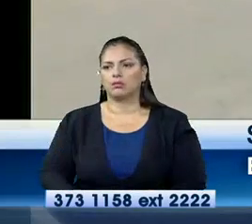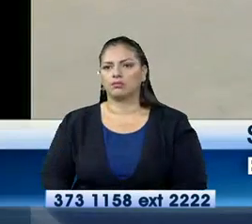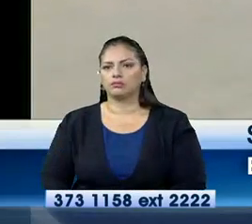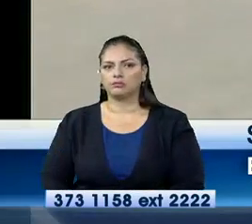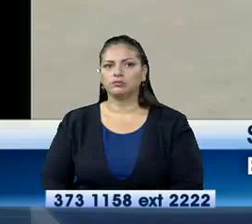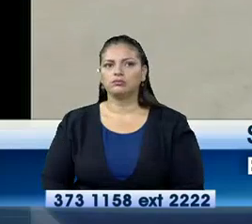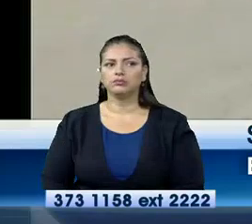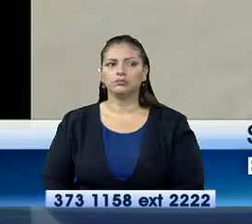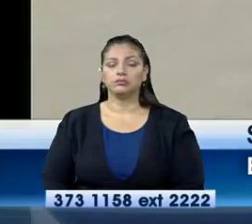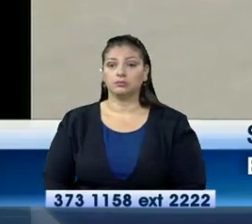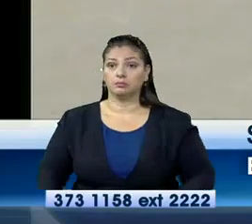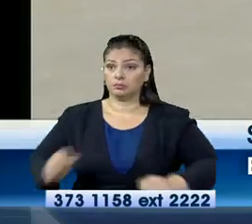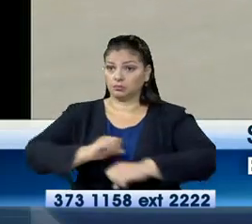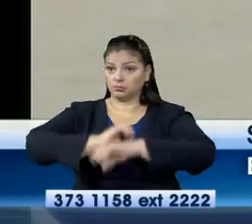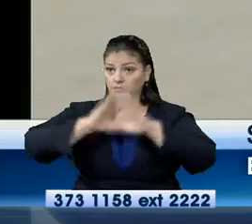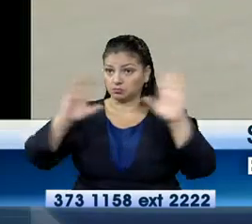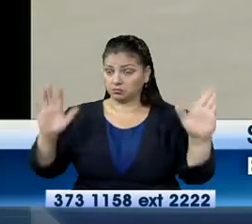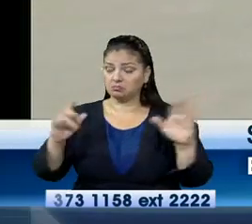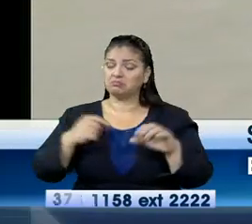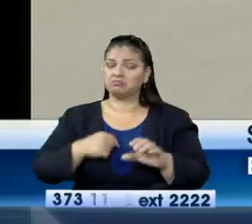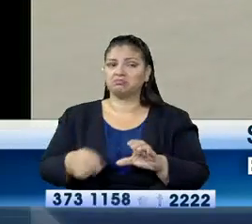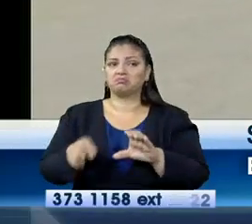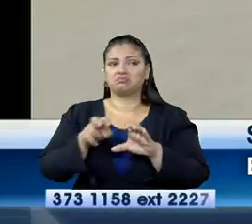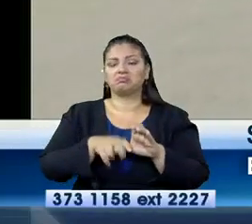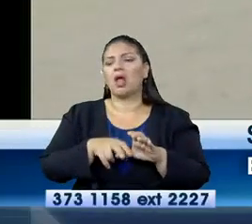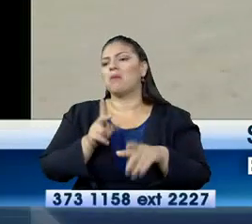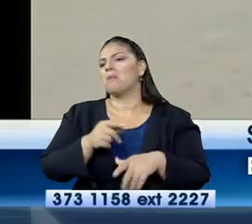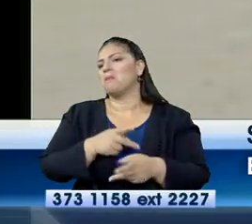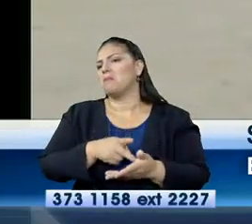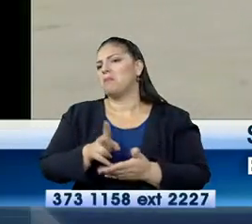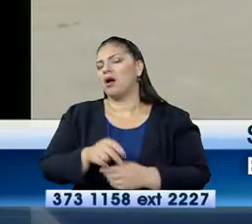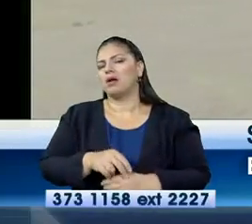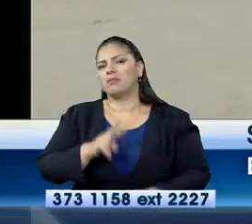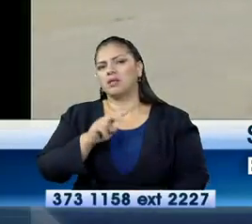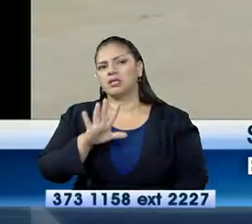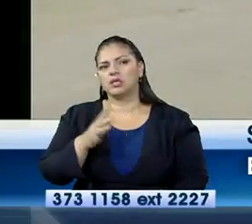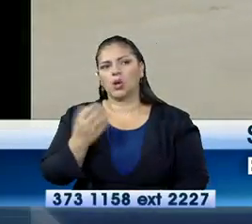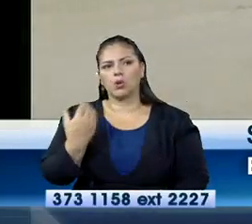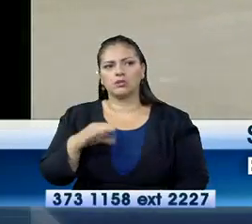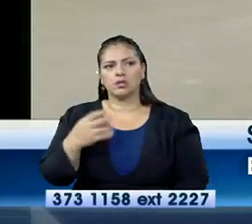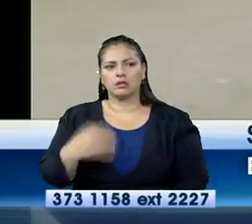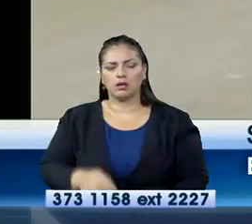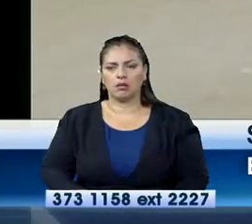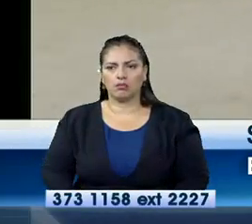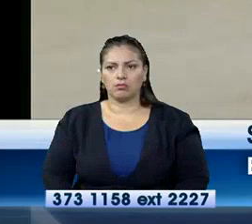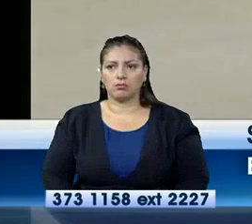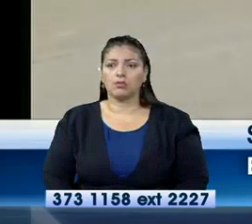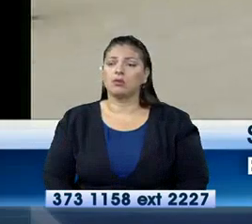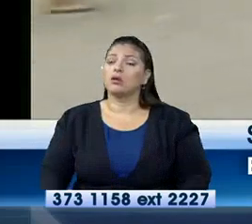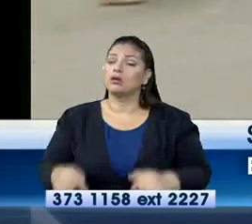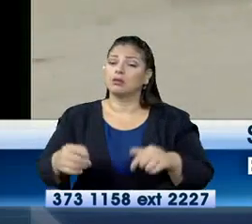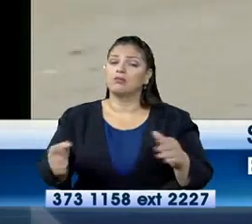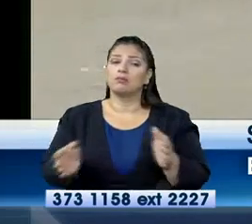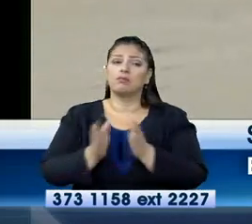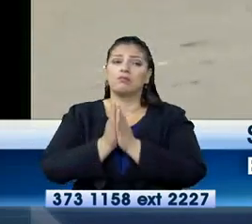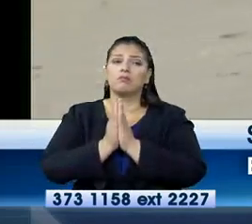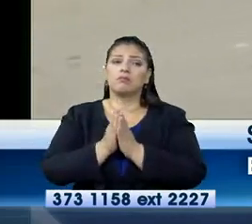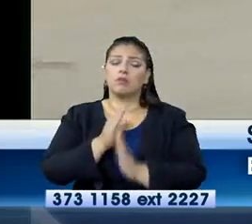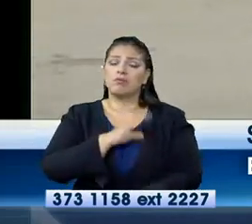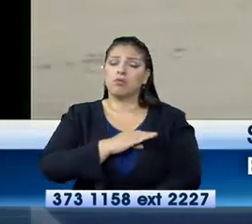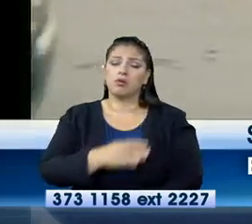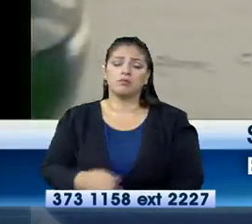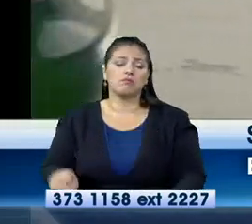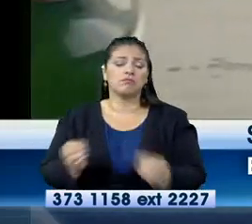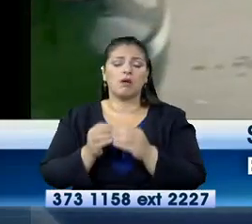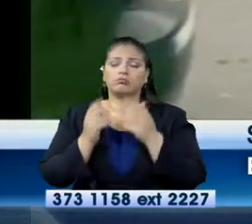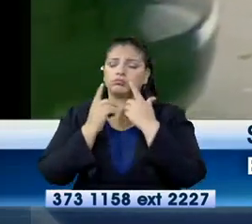25 centavos. Ya, eso sí, van cómodos uno. Pero lo que queremos, hay más resguardo porque socio vivienda es un peligro. Okay.